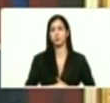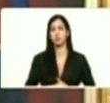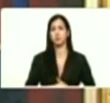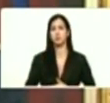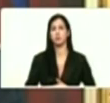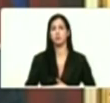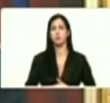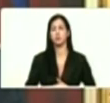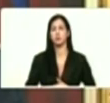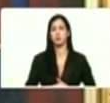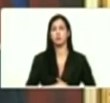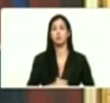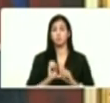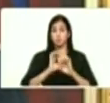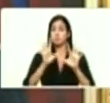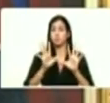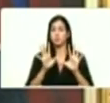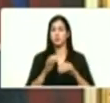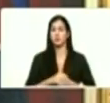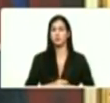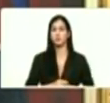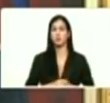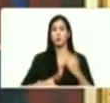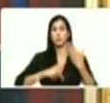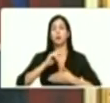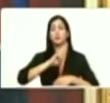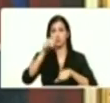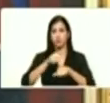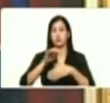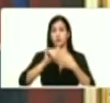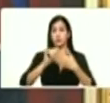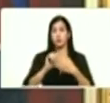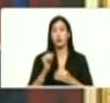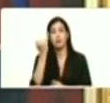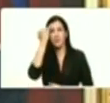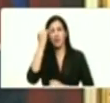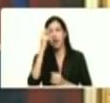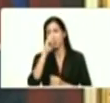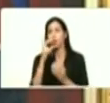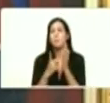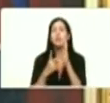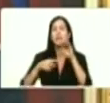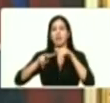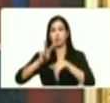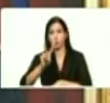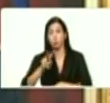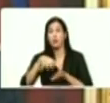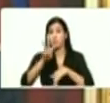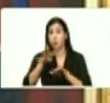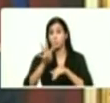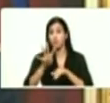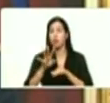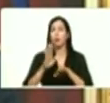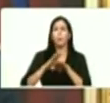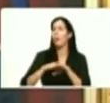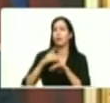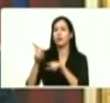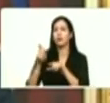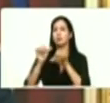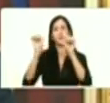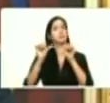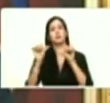claro el plan nacional de divisas que creamos en el 2014 estaba marcado por el rentismo petrolero